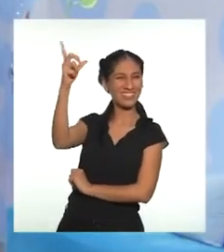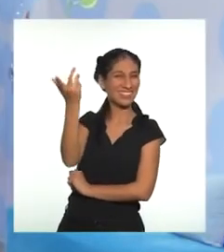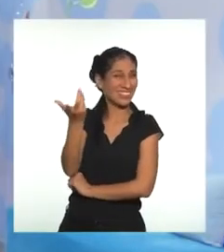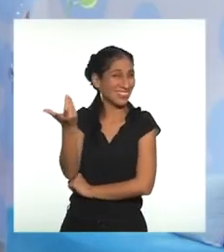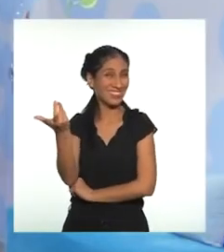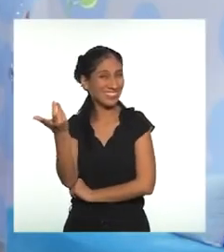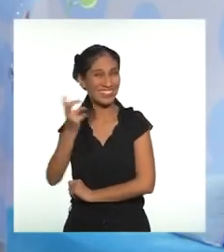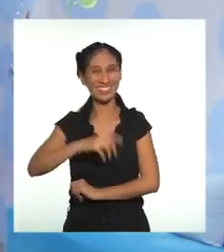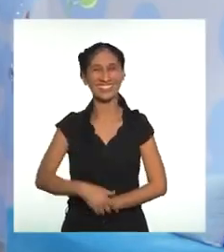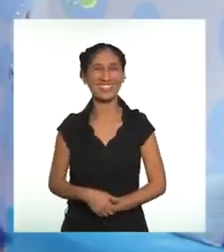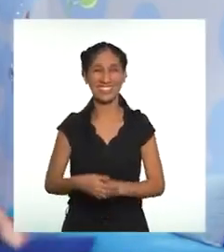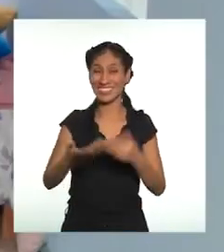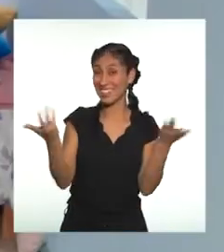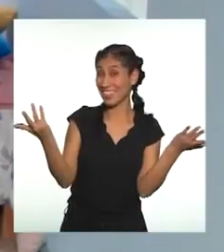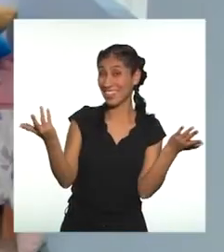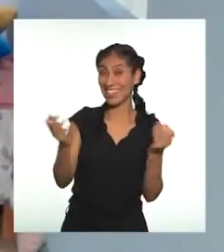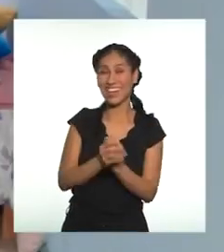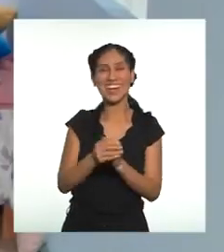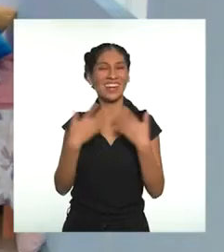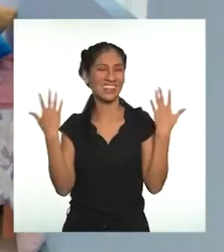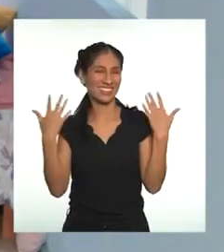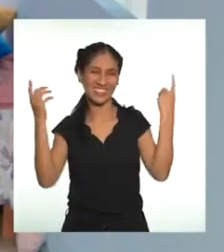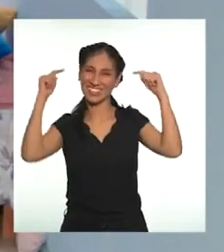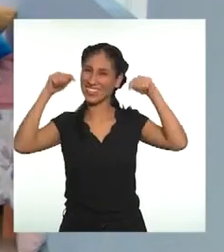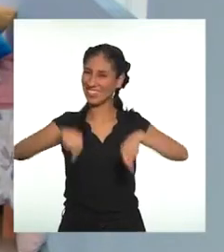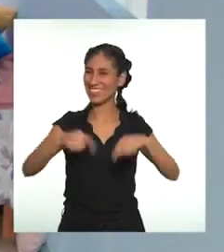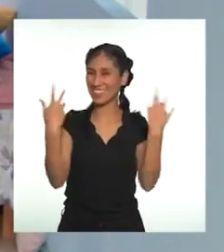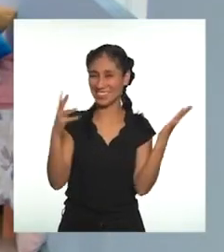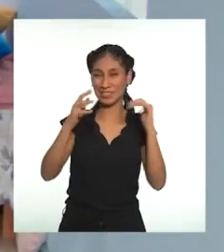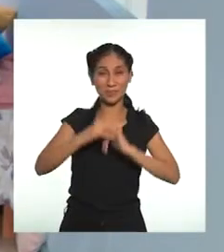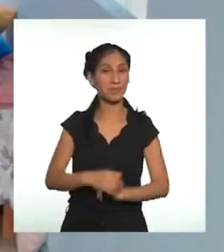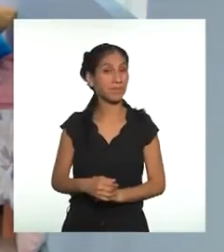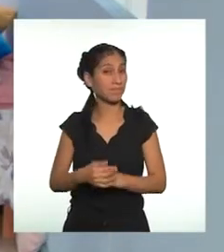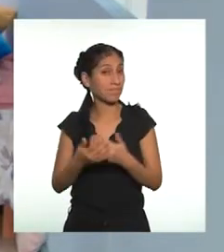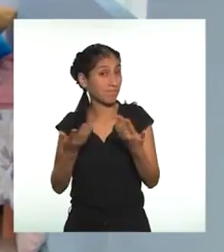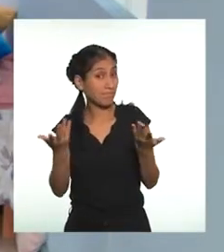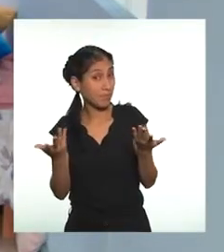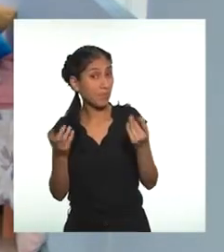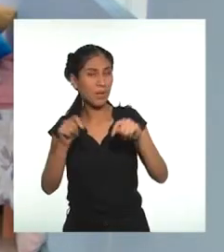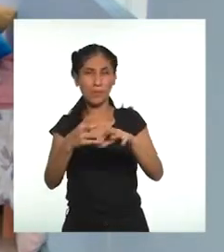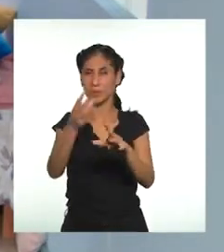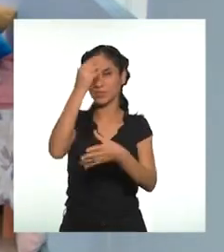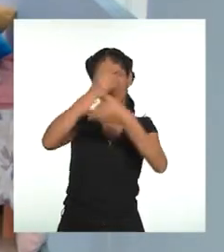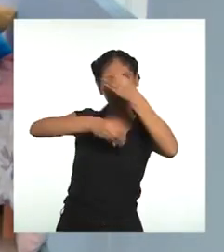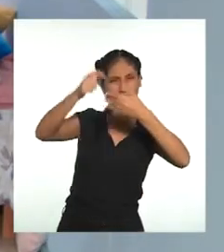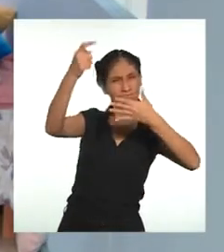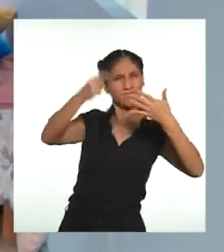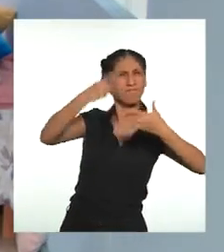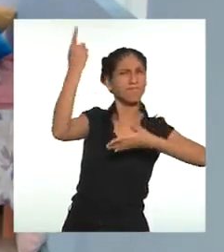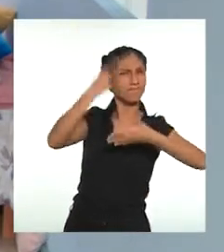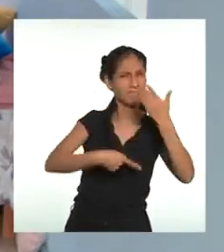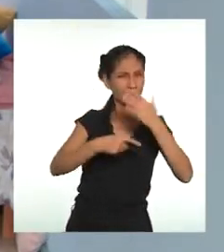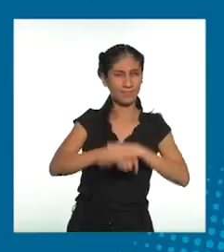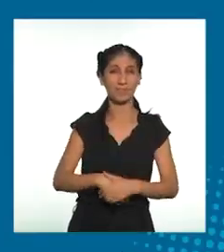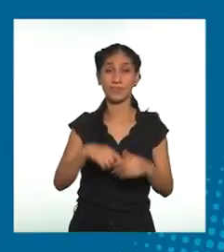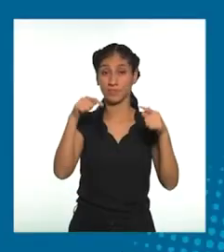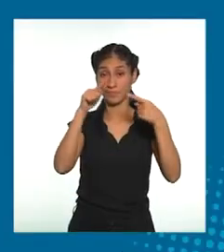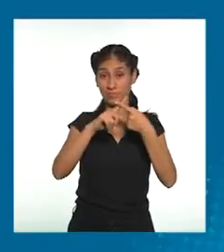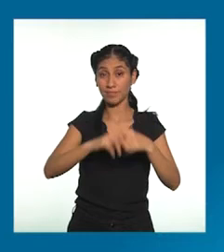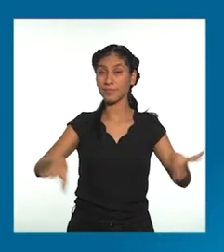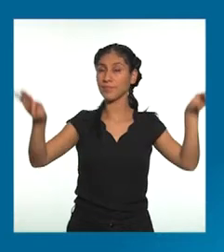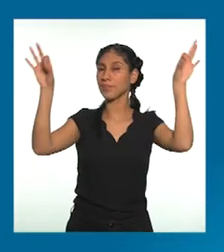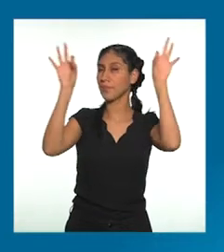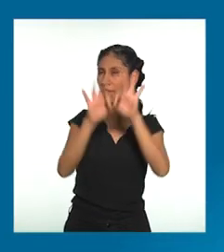Ay, he disfrutado mucho de este programa. hemos aprendido que